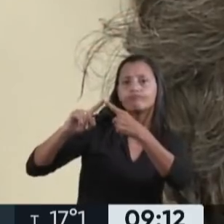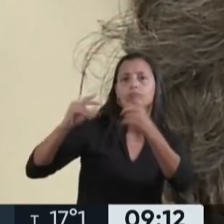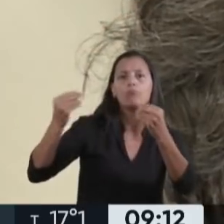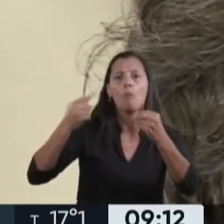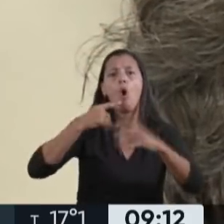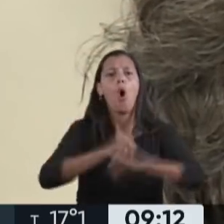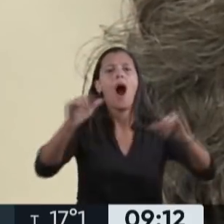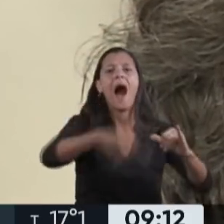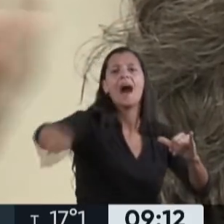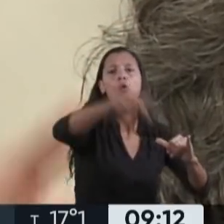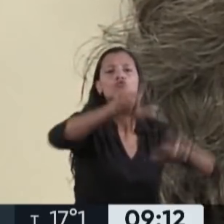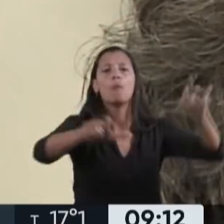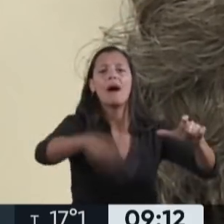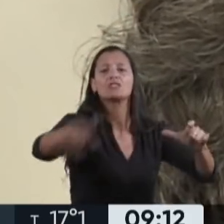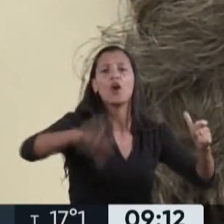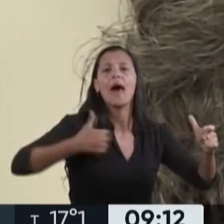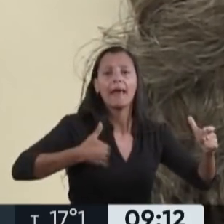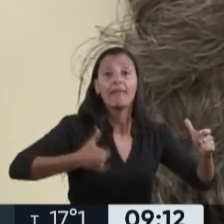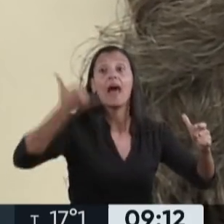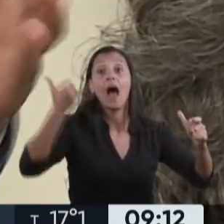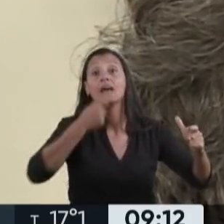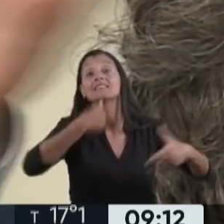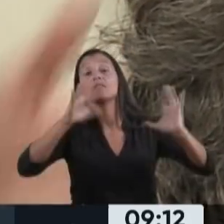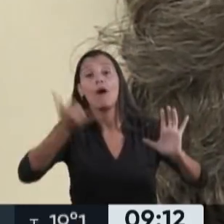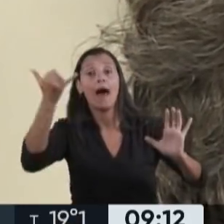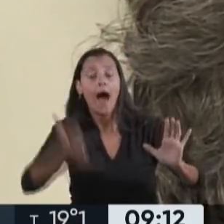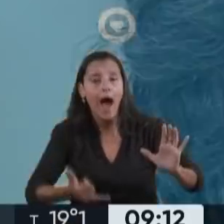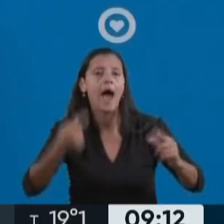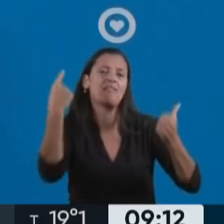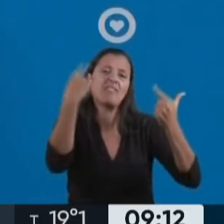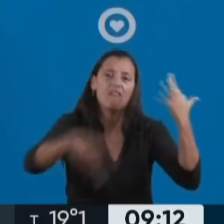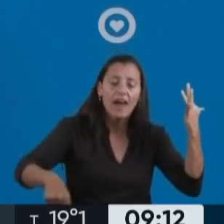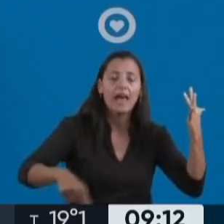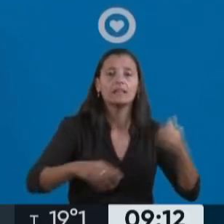anuncio, si ya hay en la mesa diferentes